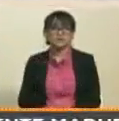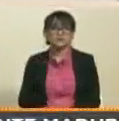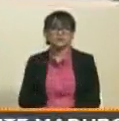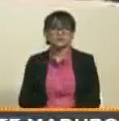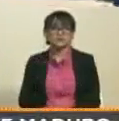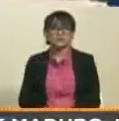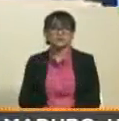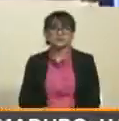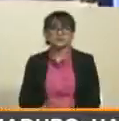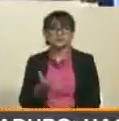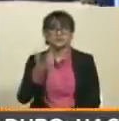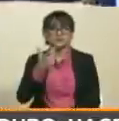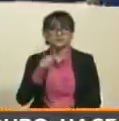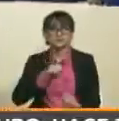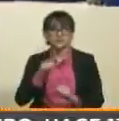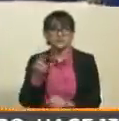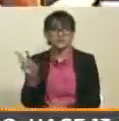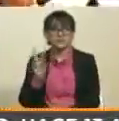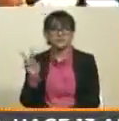somos Venezuela.